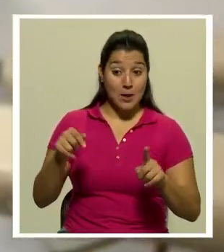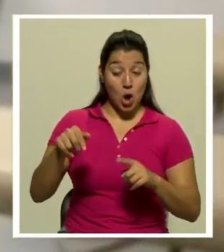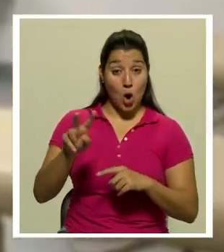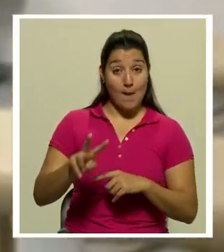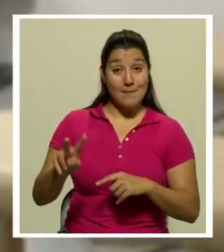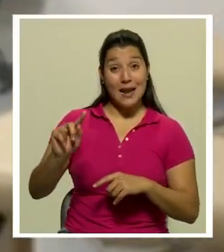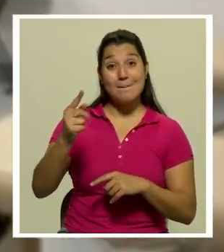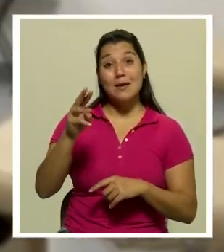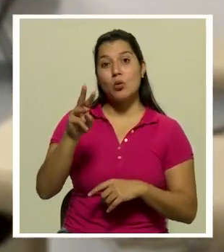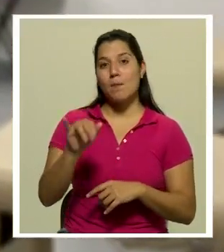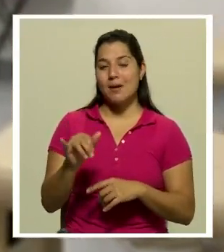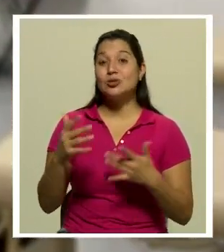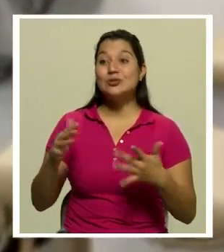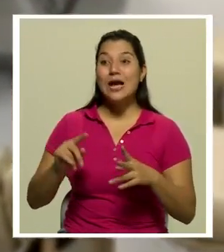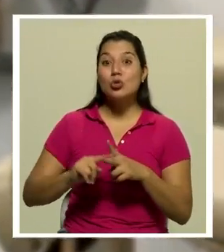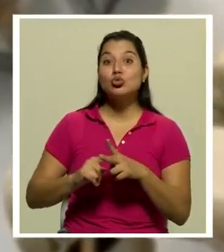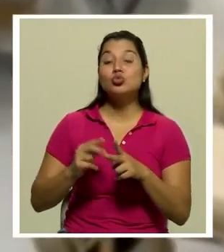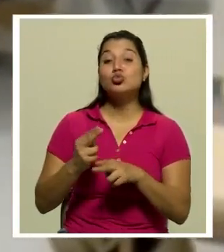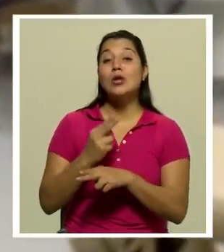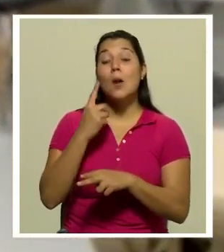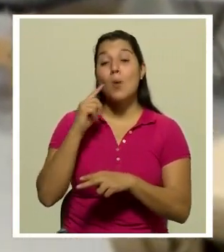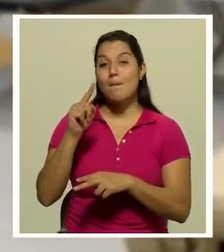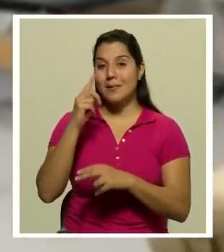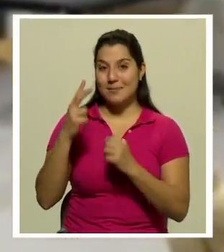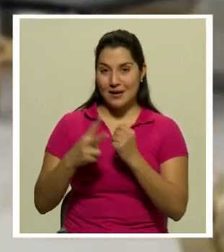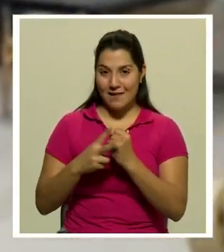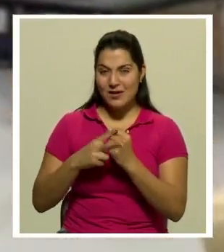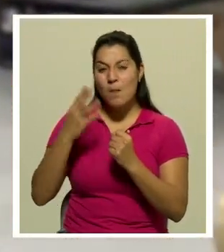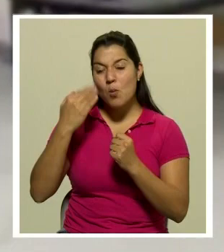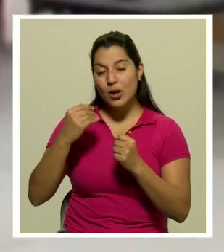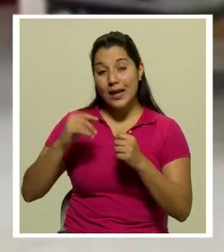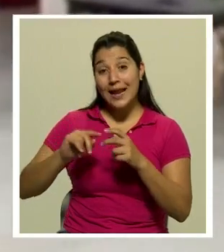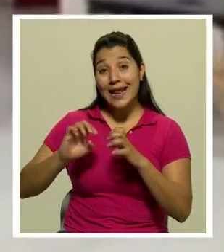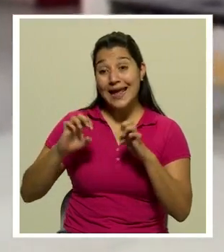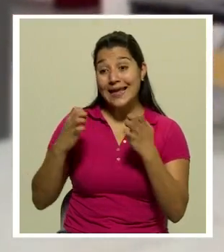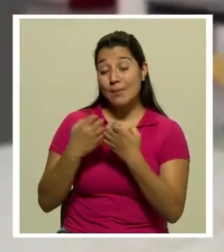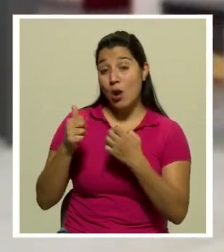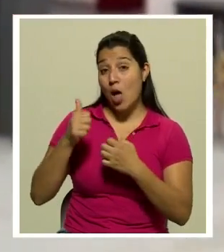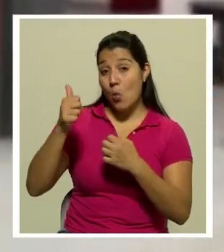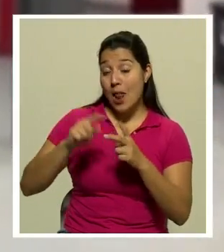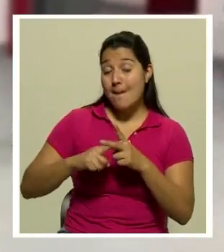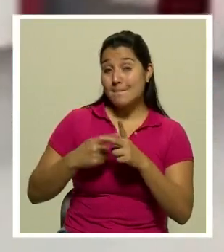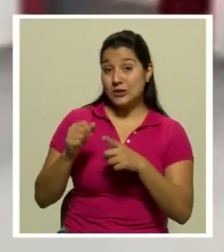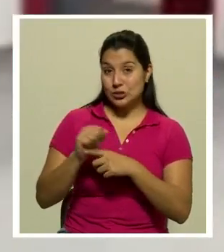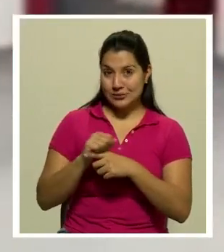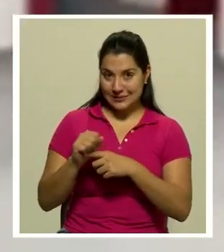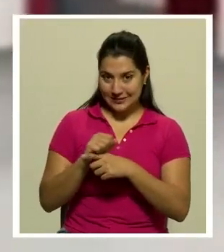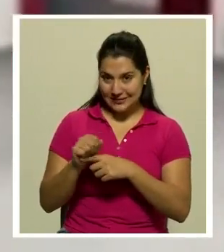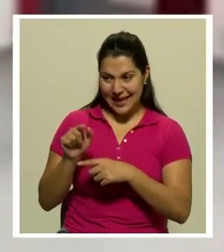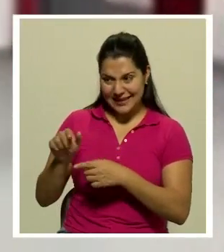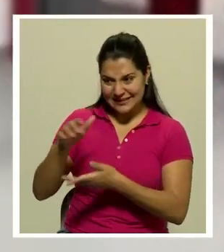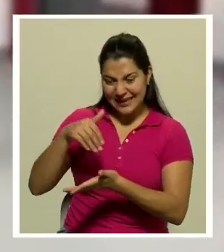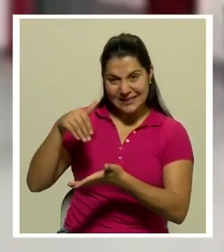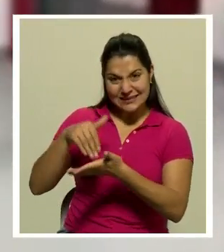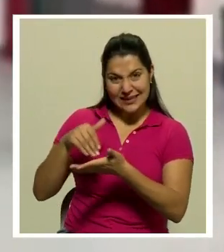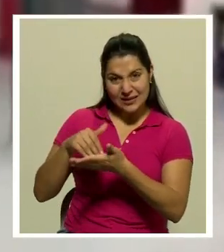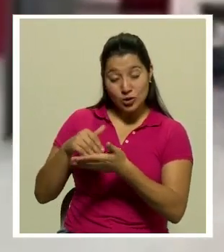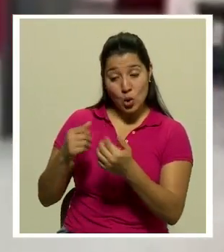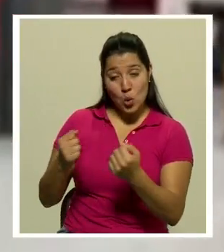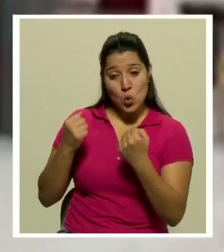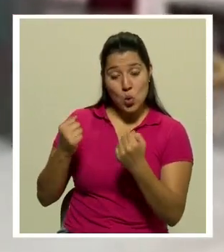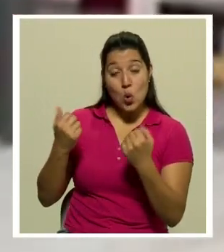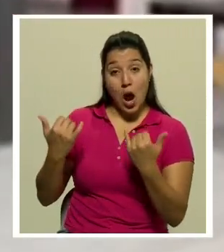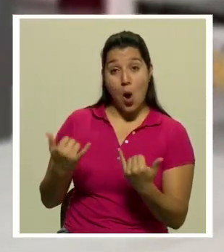viernes 1 de mayo se estrenó con el regreso a los entrenamientos del primer equipo. El centro de alto rendimiento es una realidad. A hoy es el